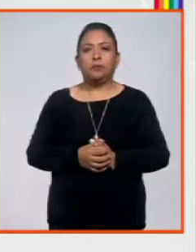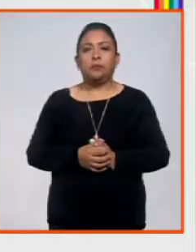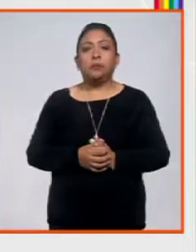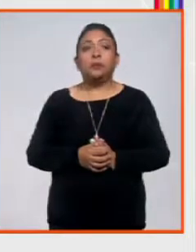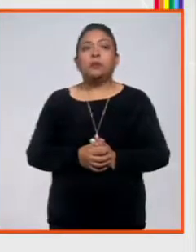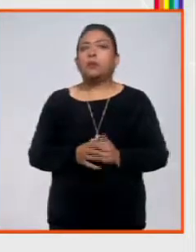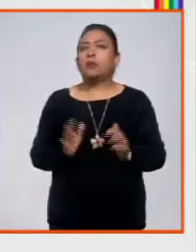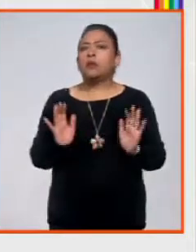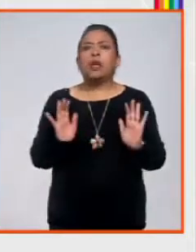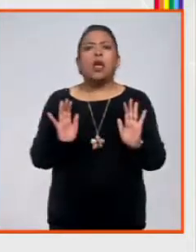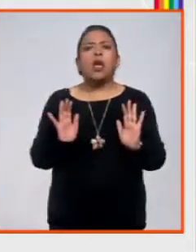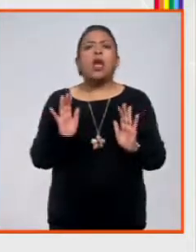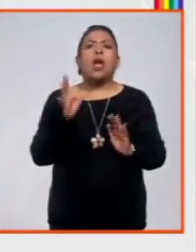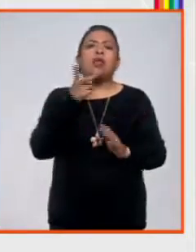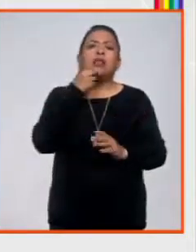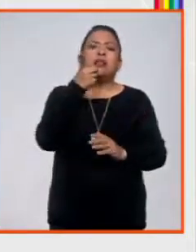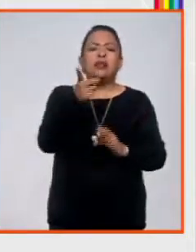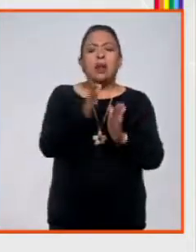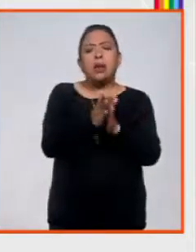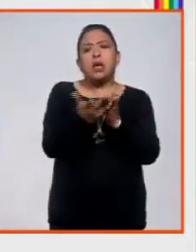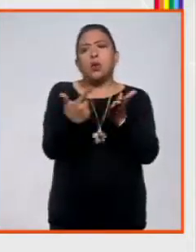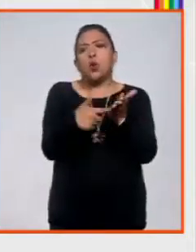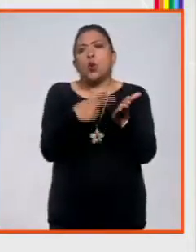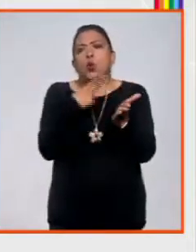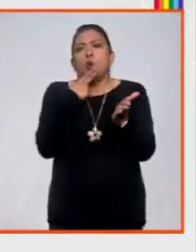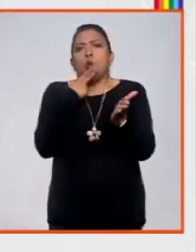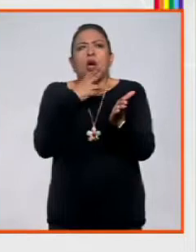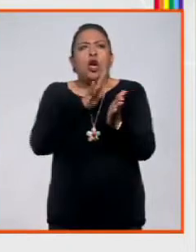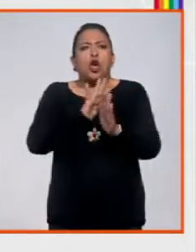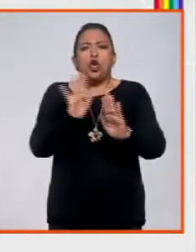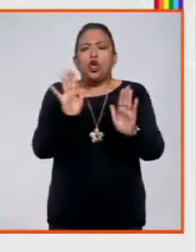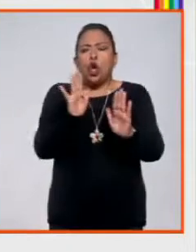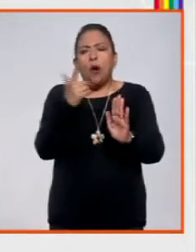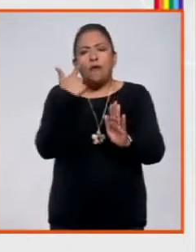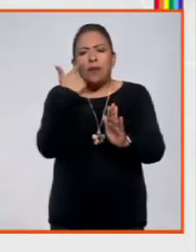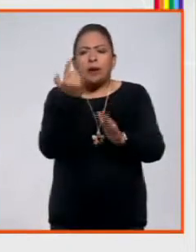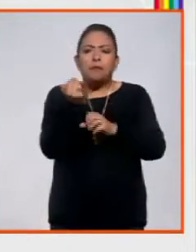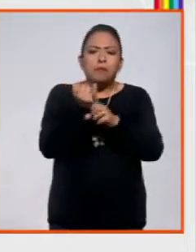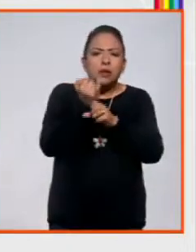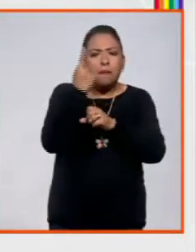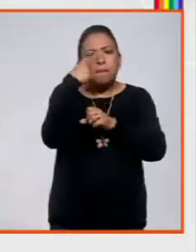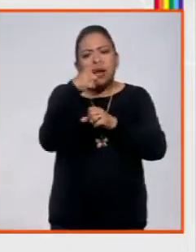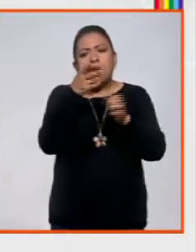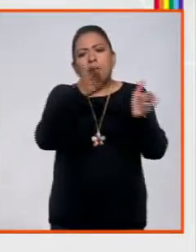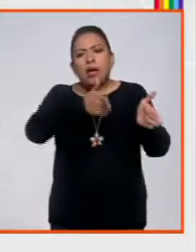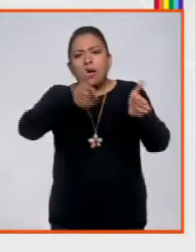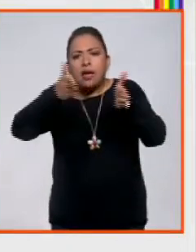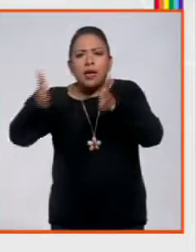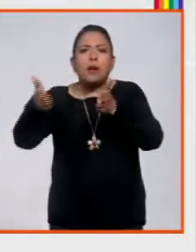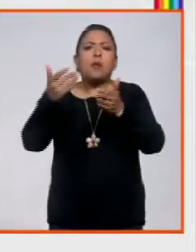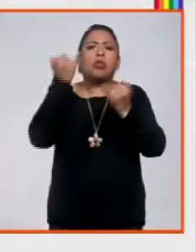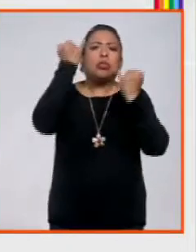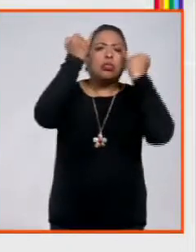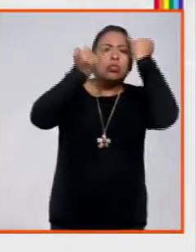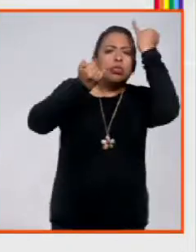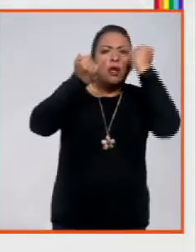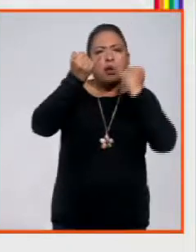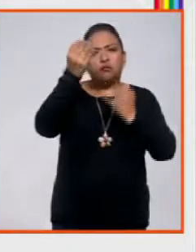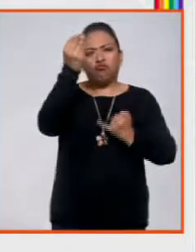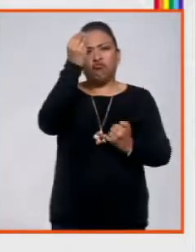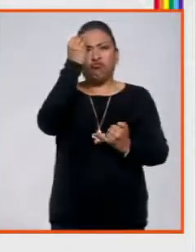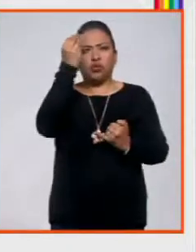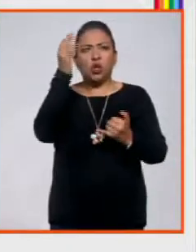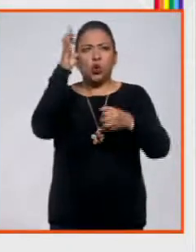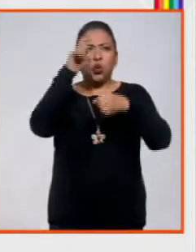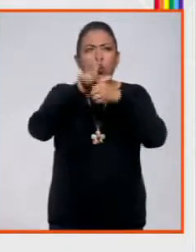no se trata de fetichizar los libros y los documentos sino de invitar a la exploración de las épocas las fantasías los saberes y las culturas